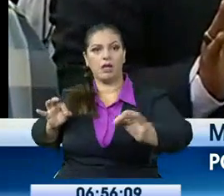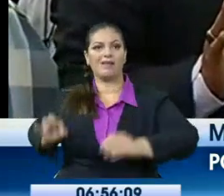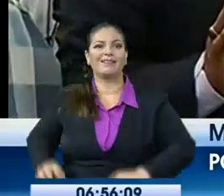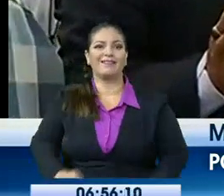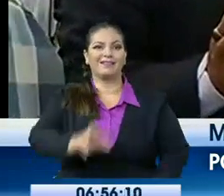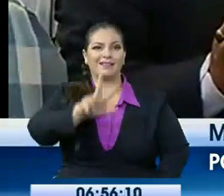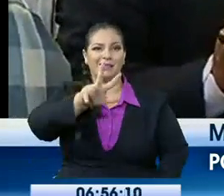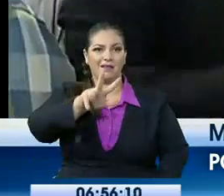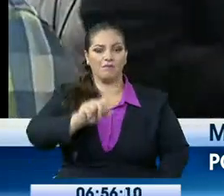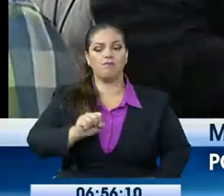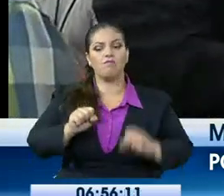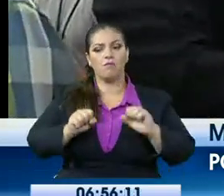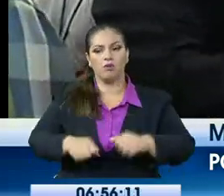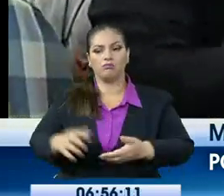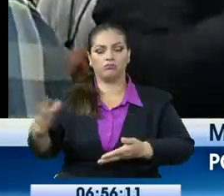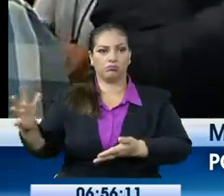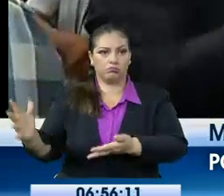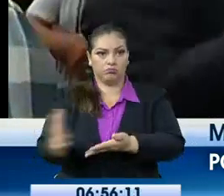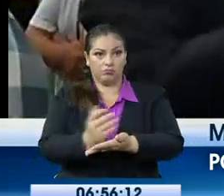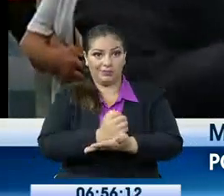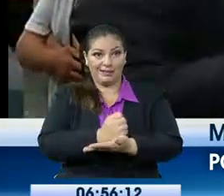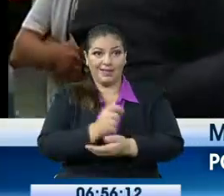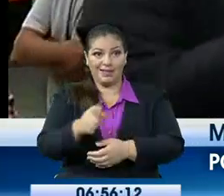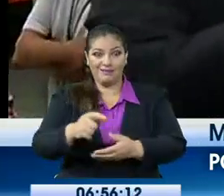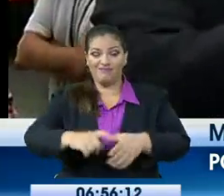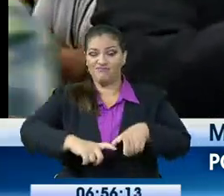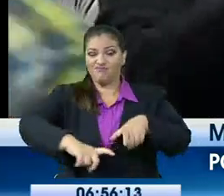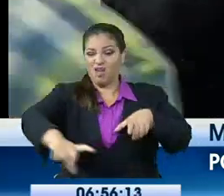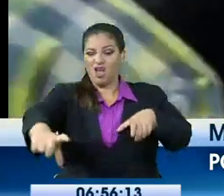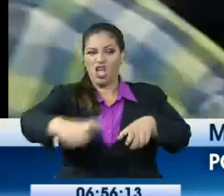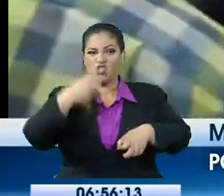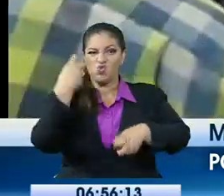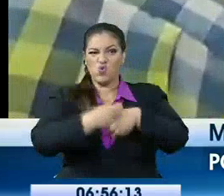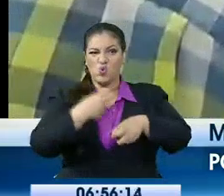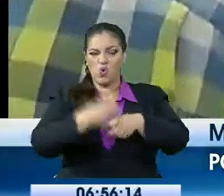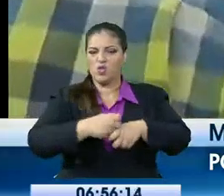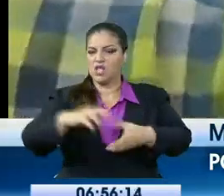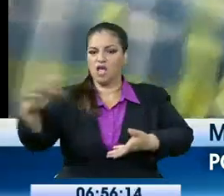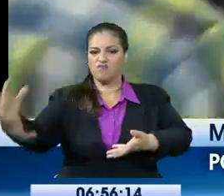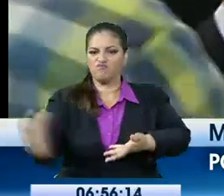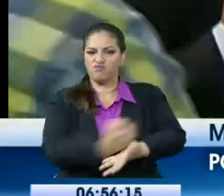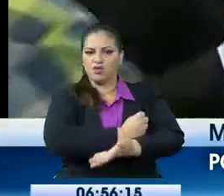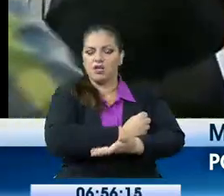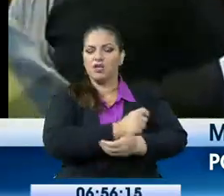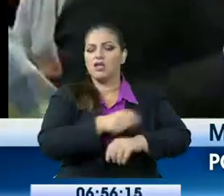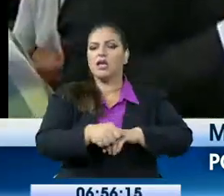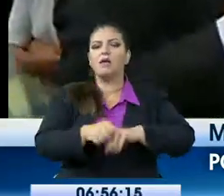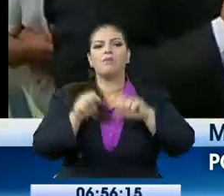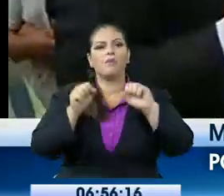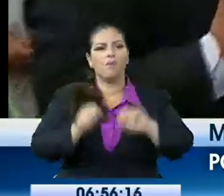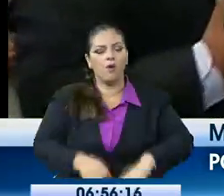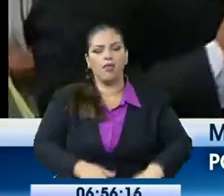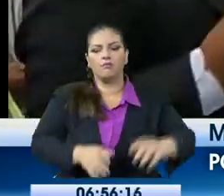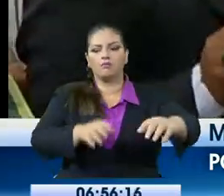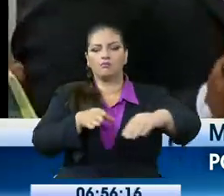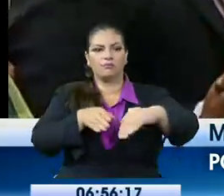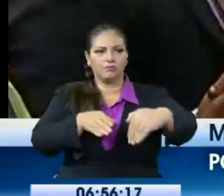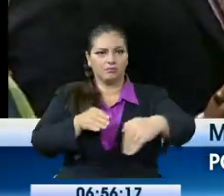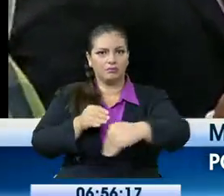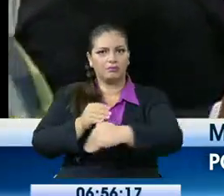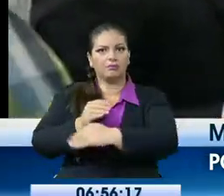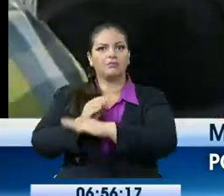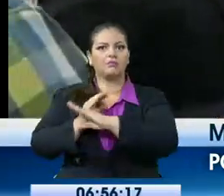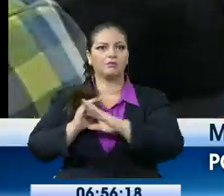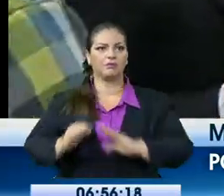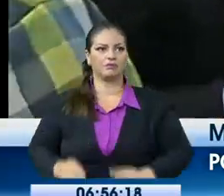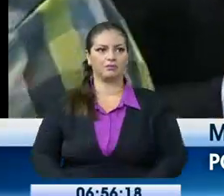primero tomar la acción. Exactamente, entonces, ahorita esperemos de que esto sea positivo. Lo que necesitamos nada más de los moradores,